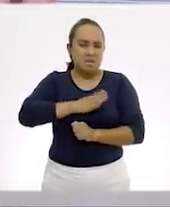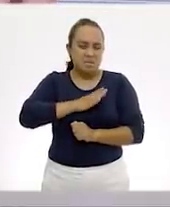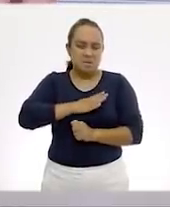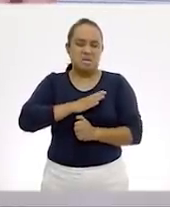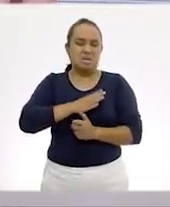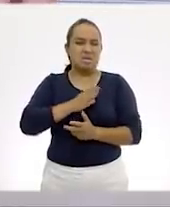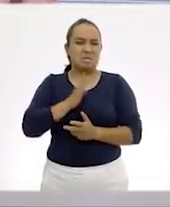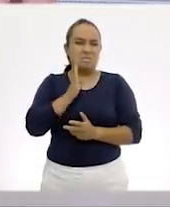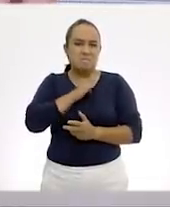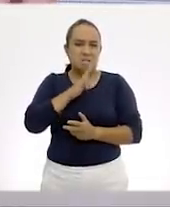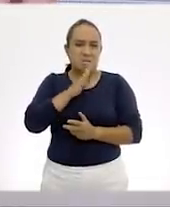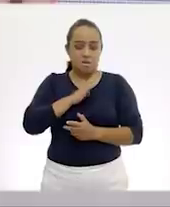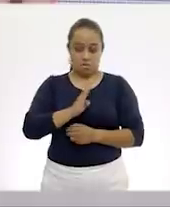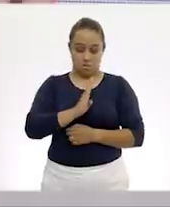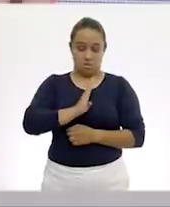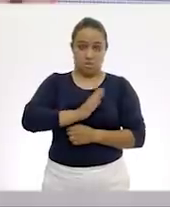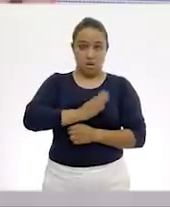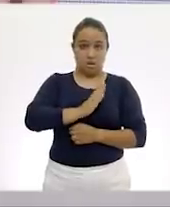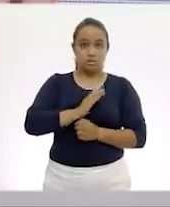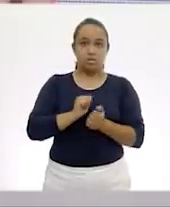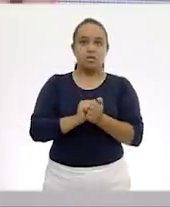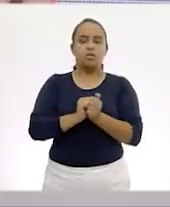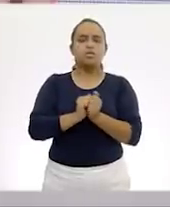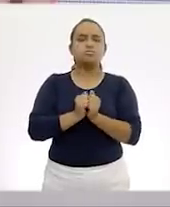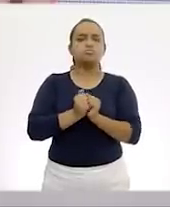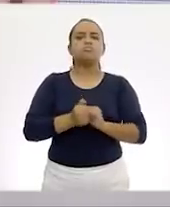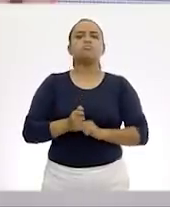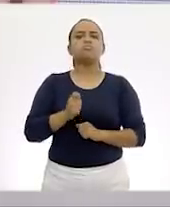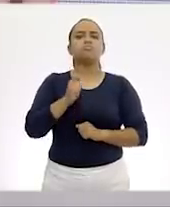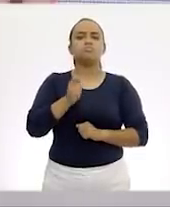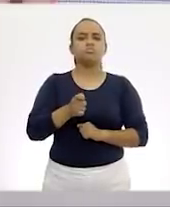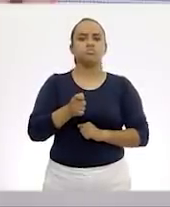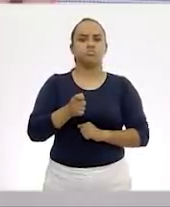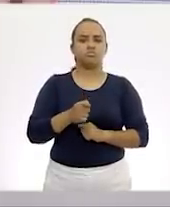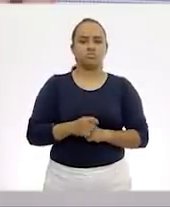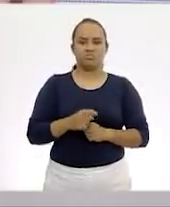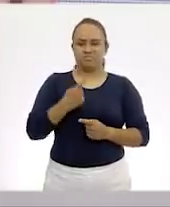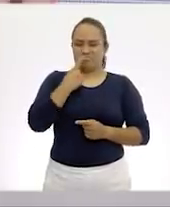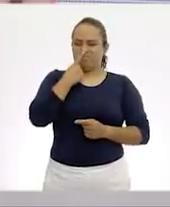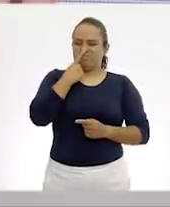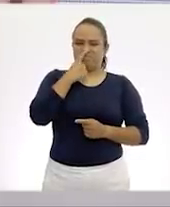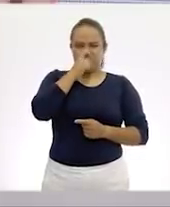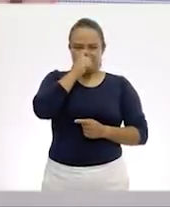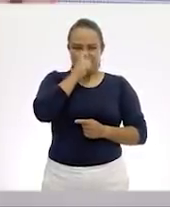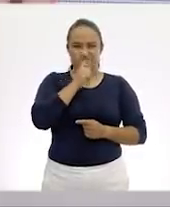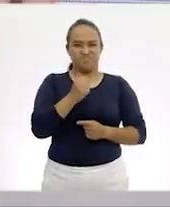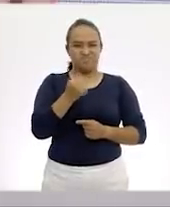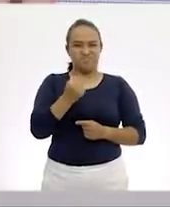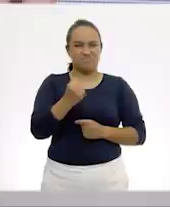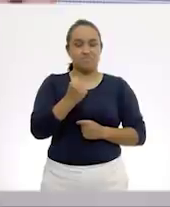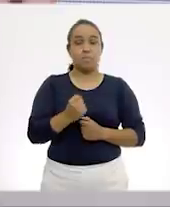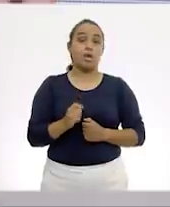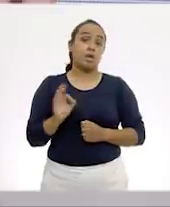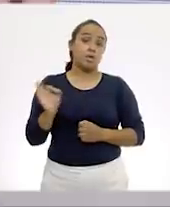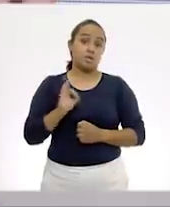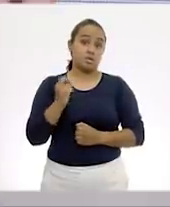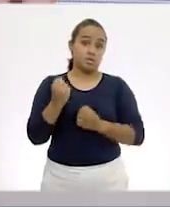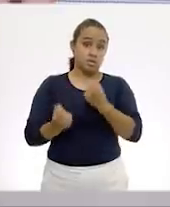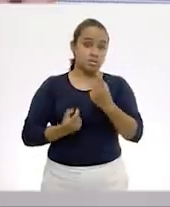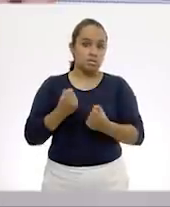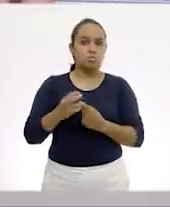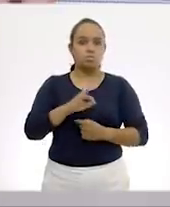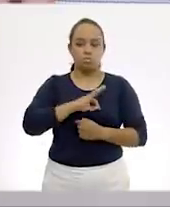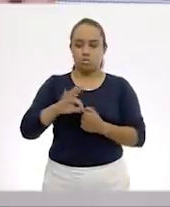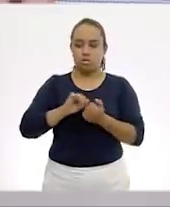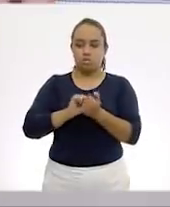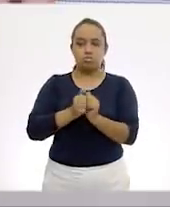bacterias. Las bacterias generan desechos que pueden producir olores desagradables y en algunos casos puede